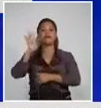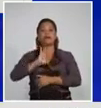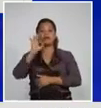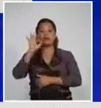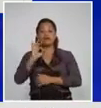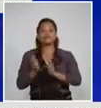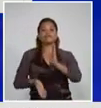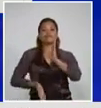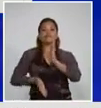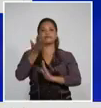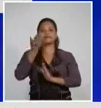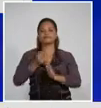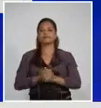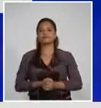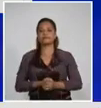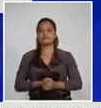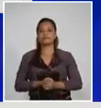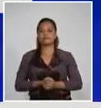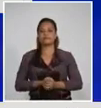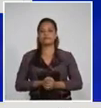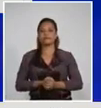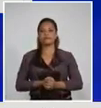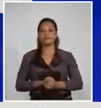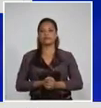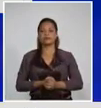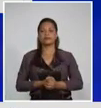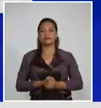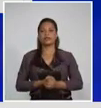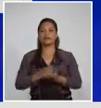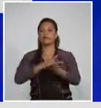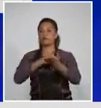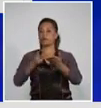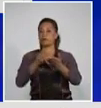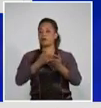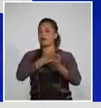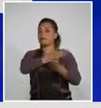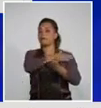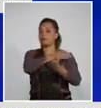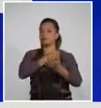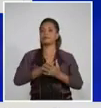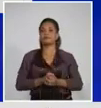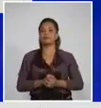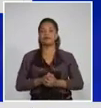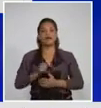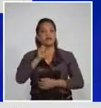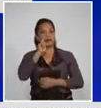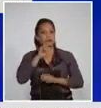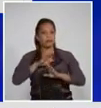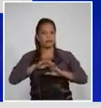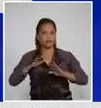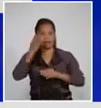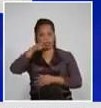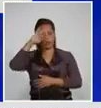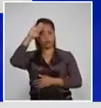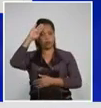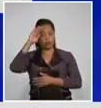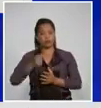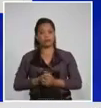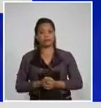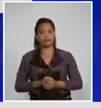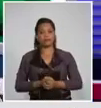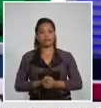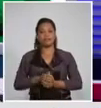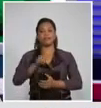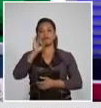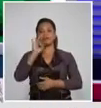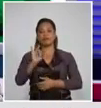elevadas de incidencia en los últimos 15 días. Finalmente, en Cuba, de los